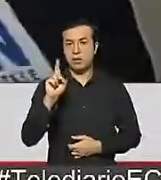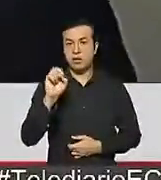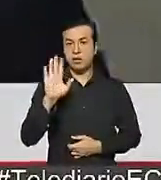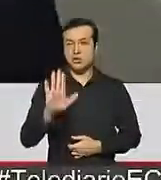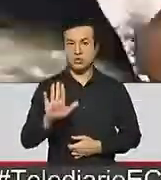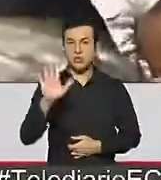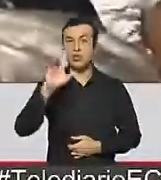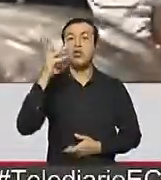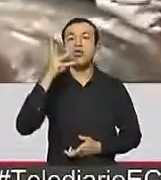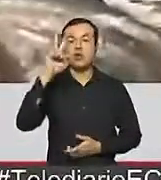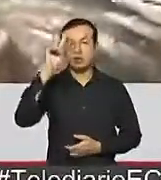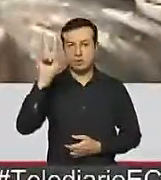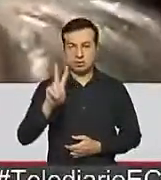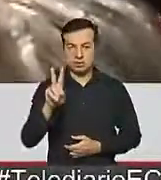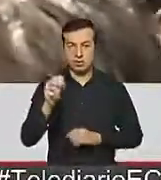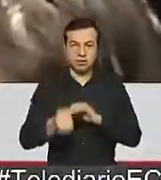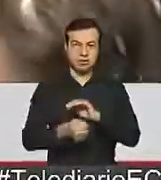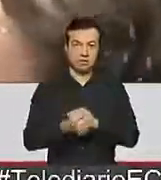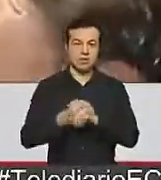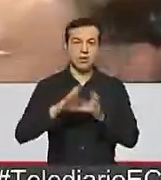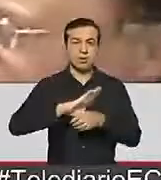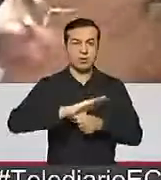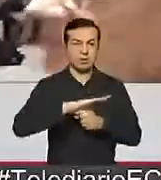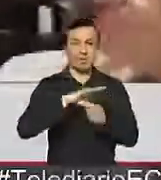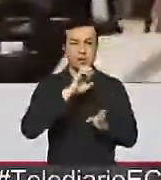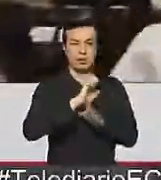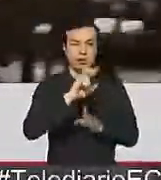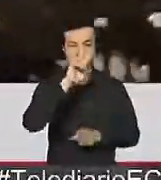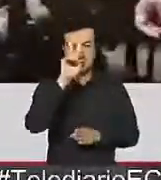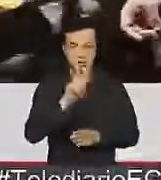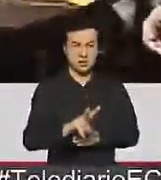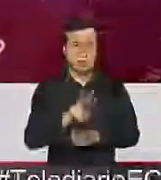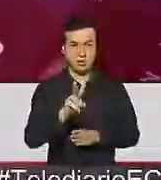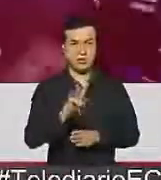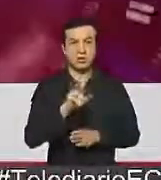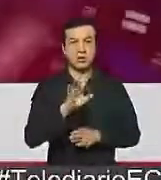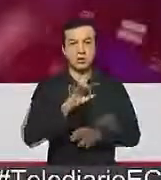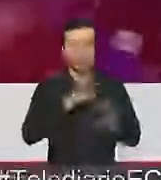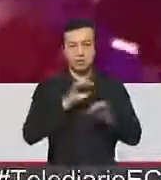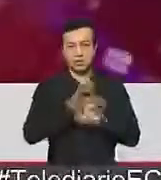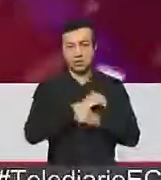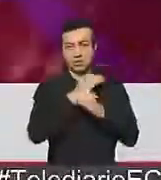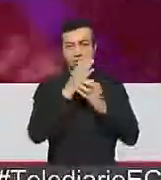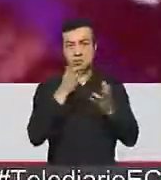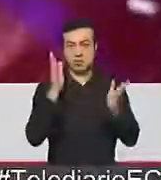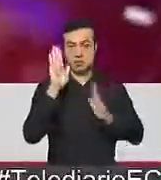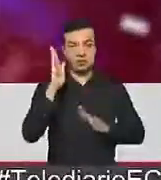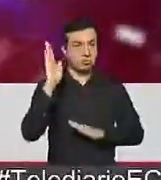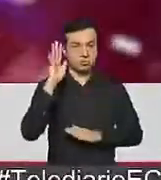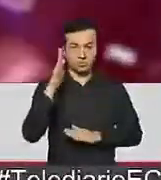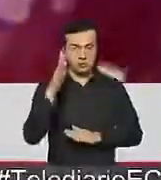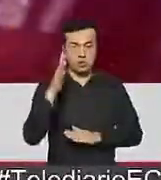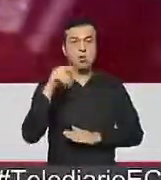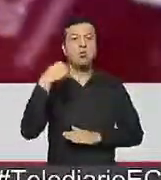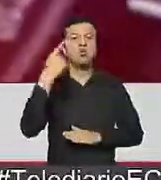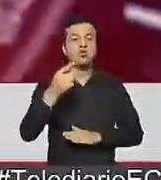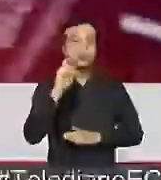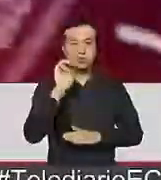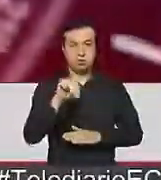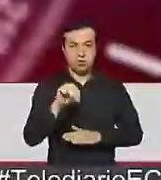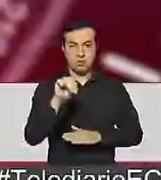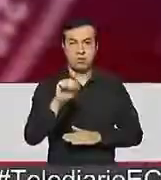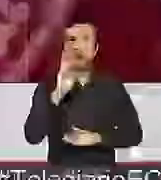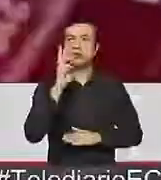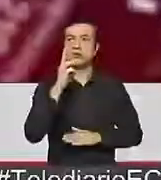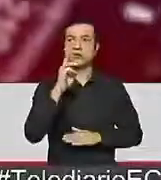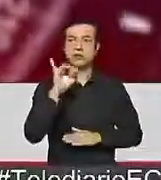en Venezuela. Desde la Embajada del Ecuador en Caracas, ampliará su versión sin juramento el próximo martes 16 de julio a las